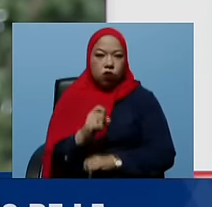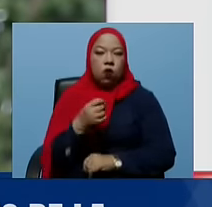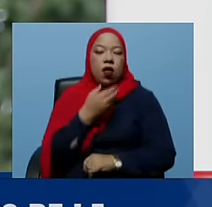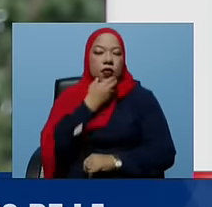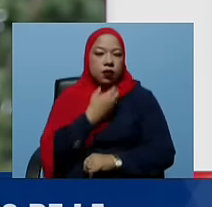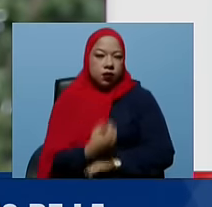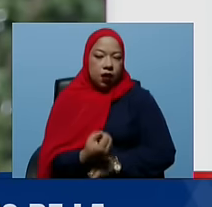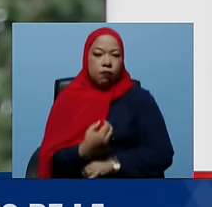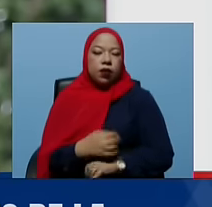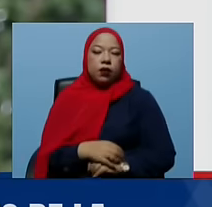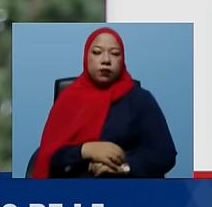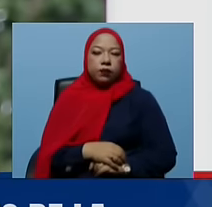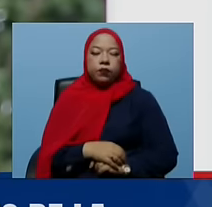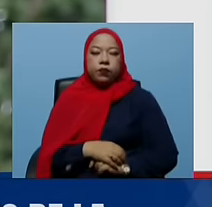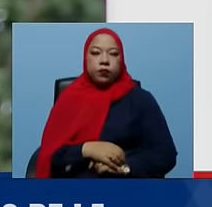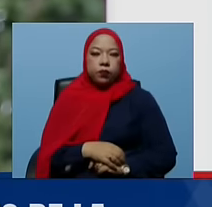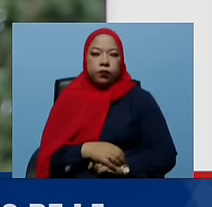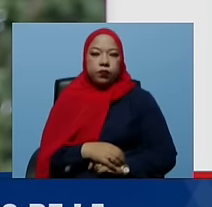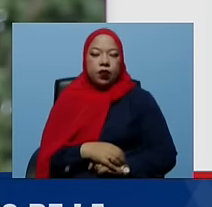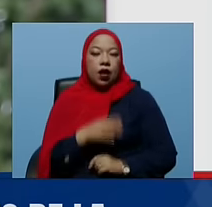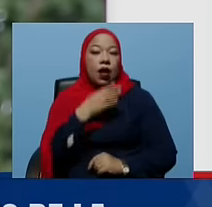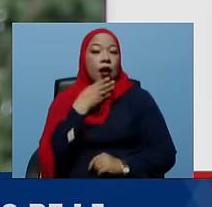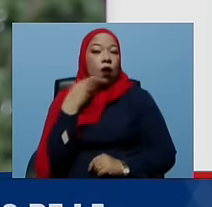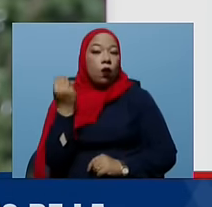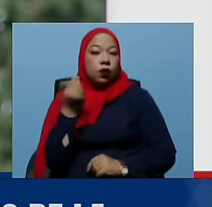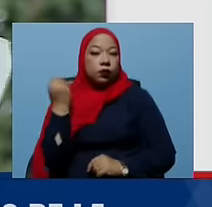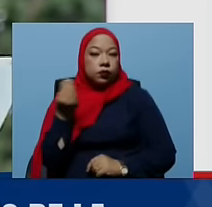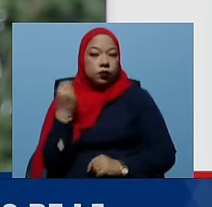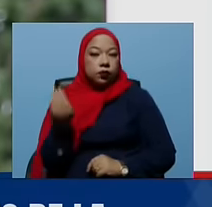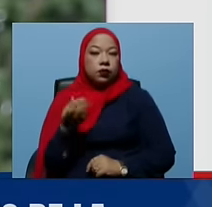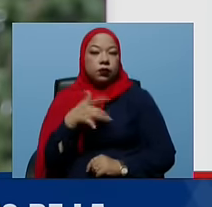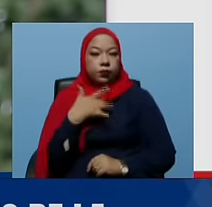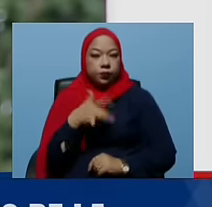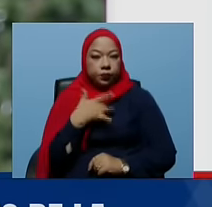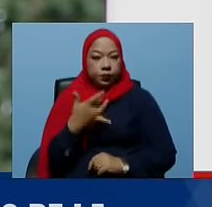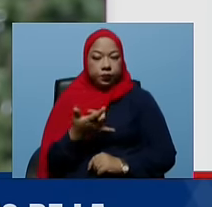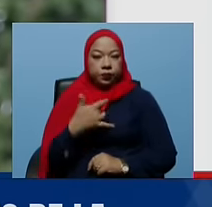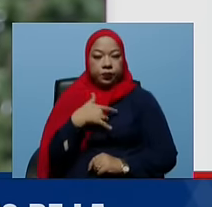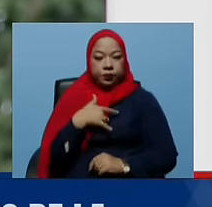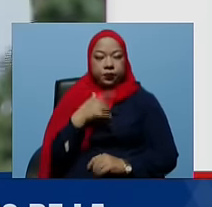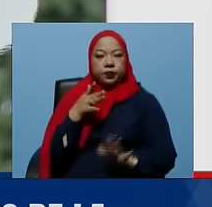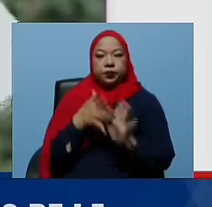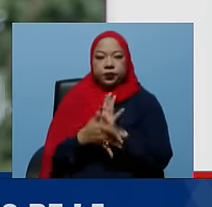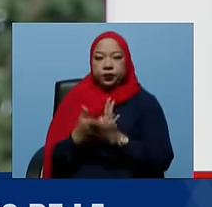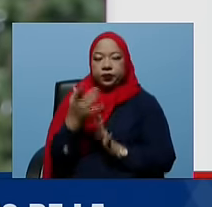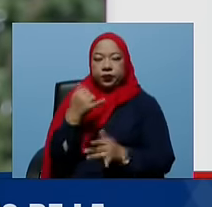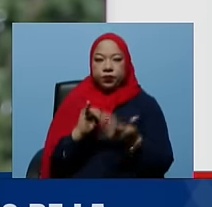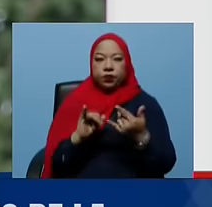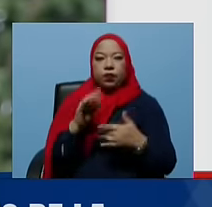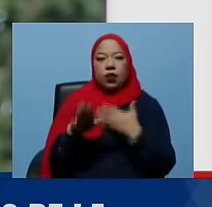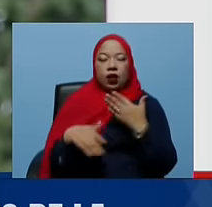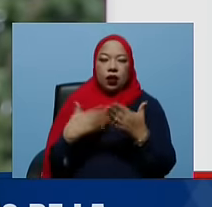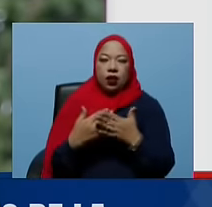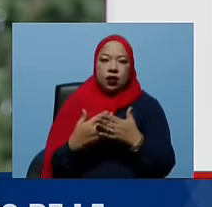digo como el joven que fui y que soy, y que me